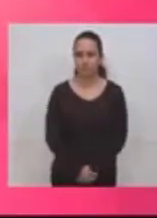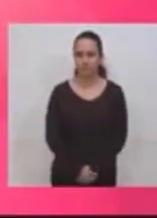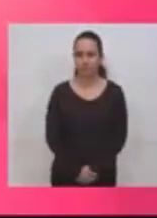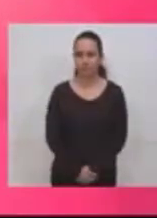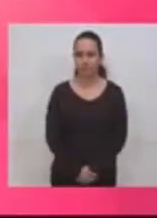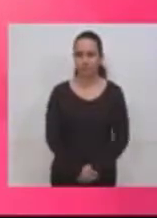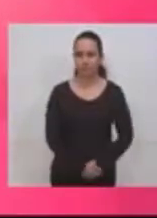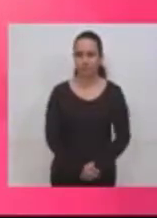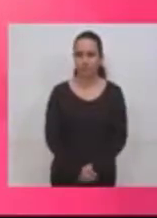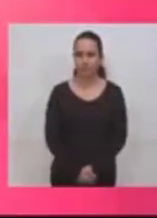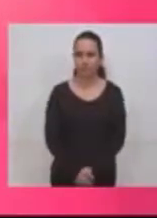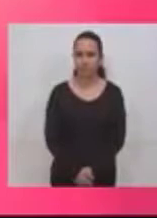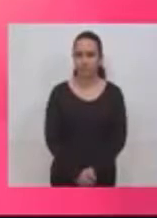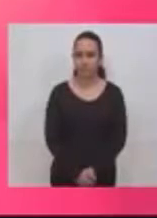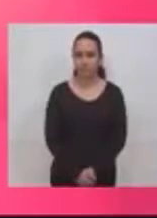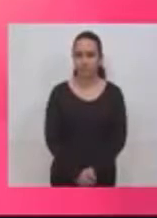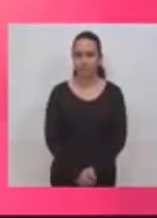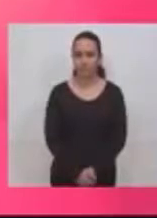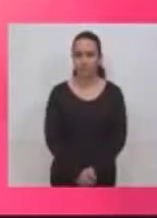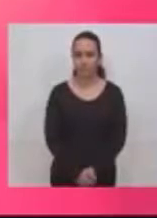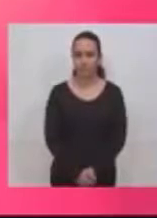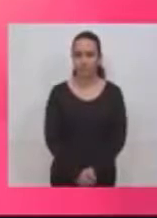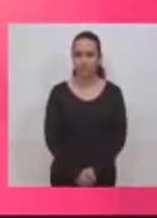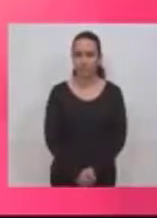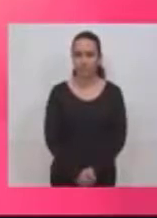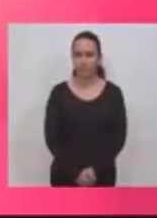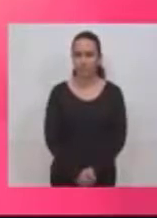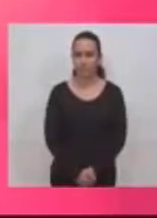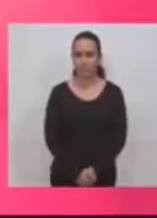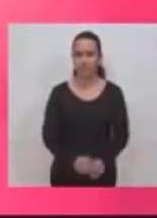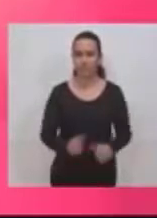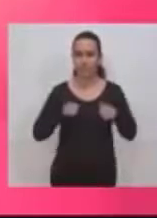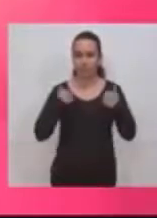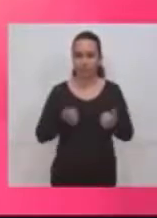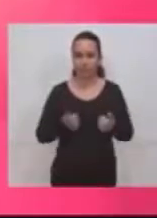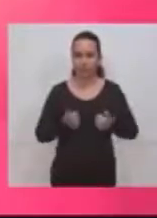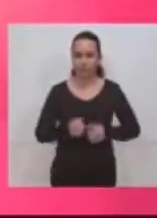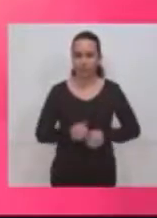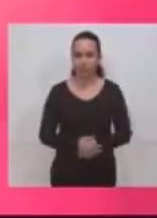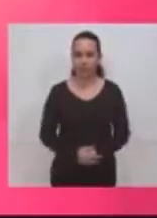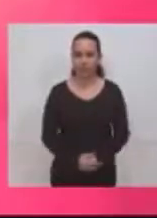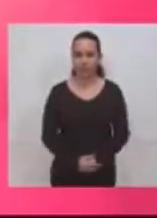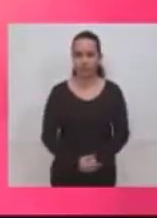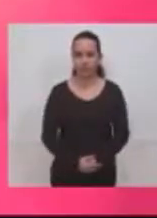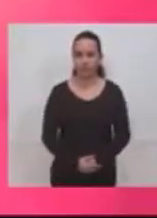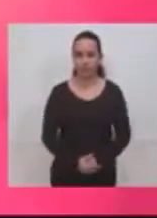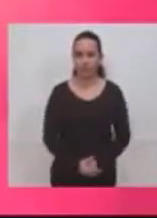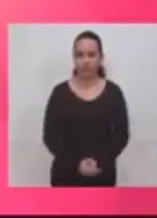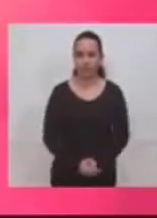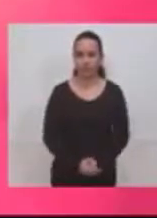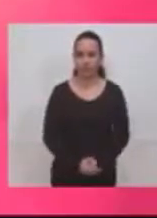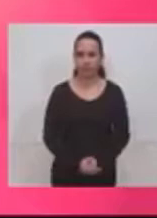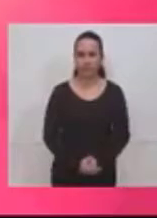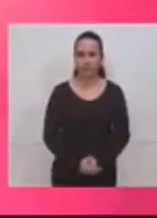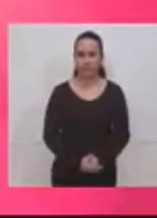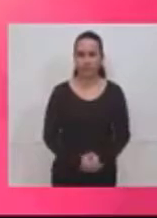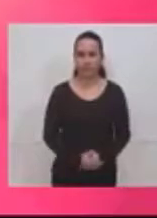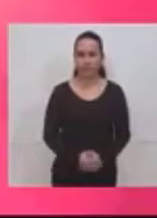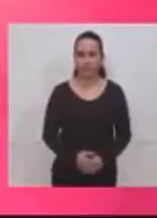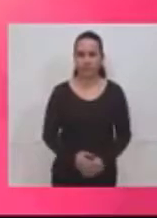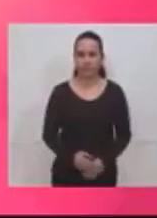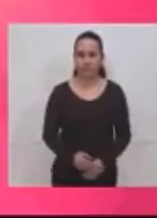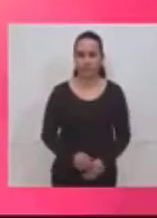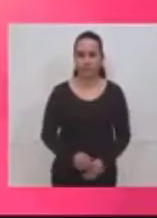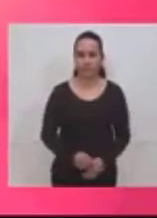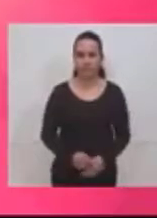ganadora. Bueno, pues vamos a empezar el Kahoot del Congreso del año pasado. A ver cuántas